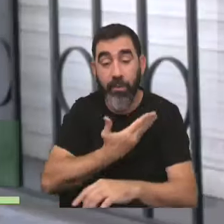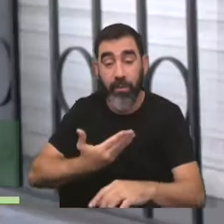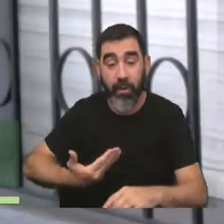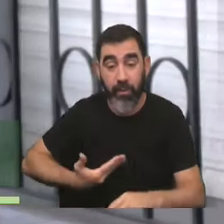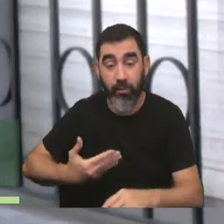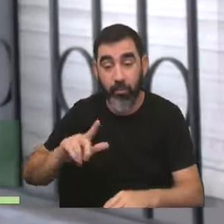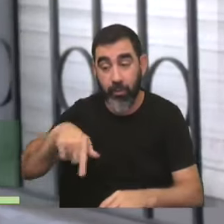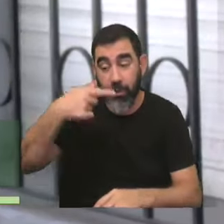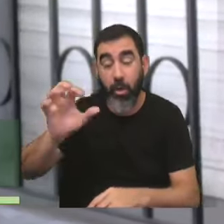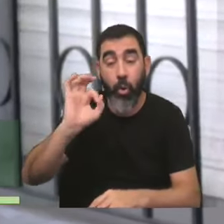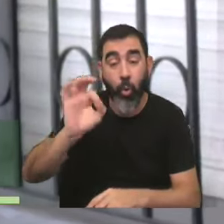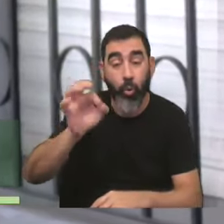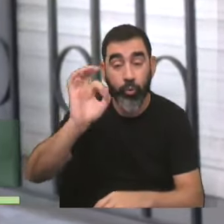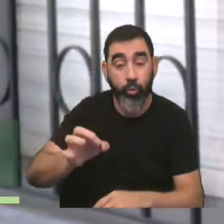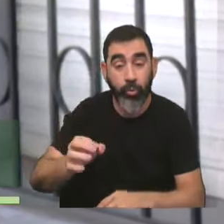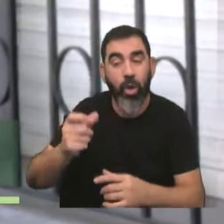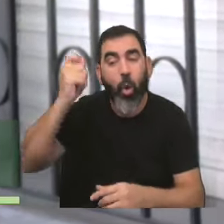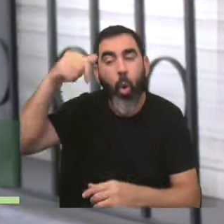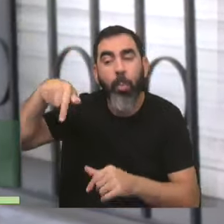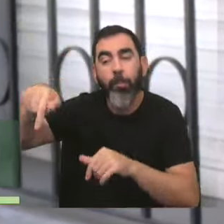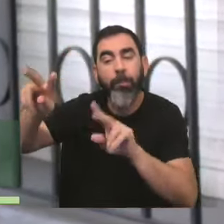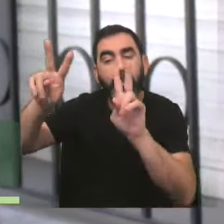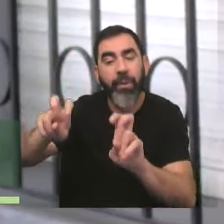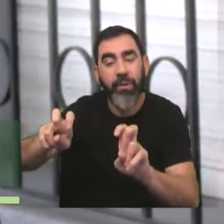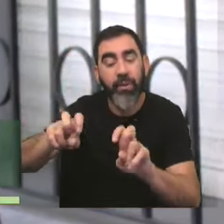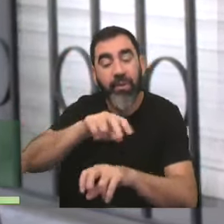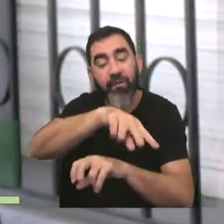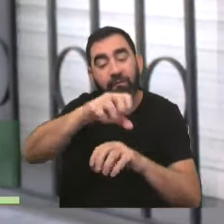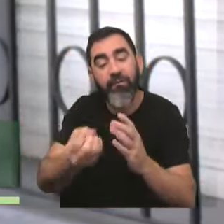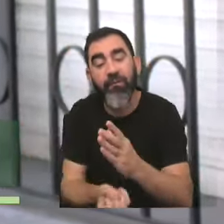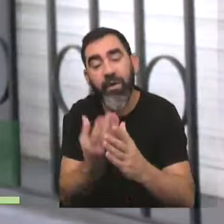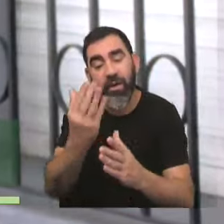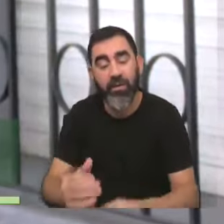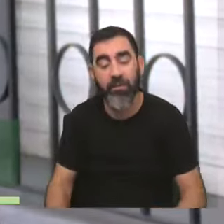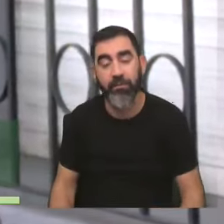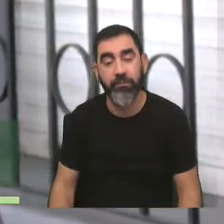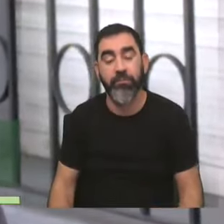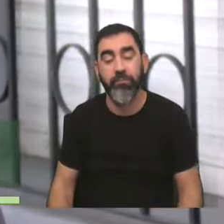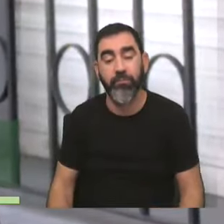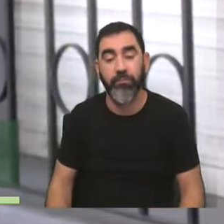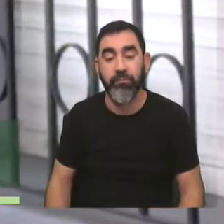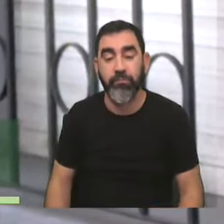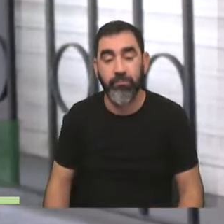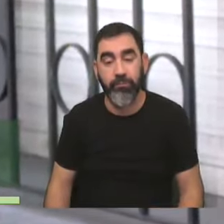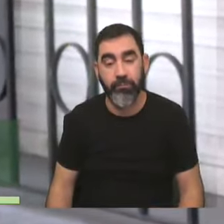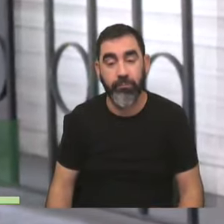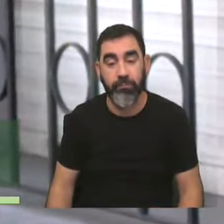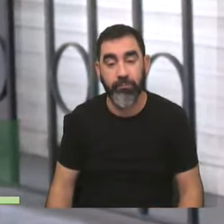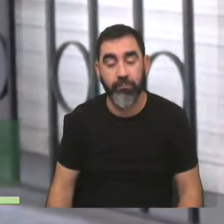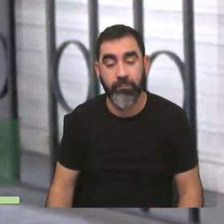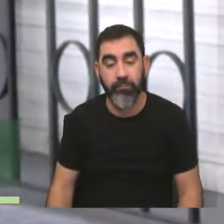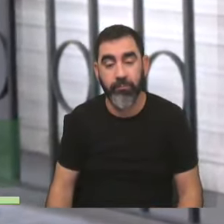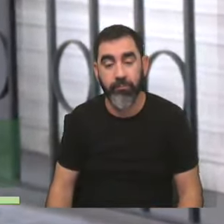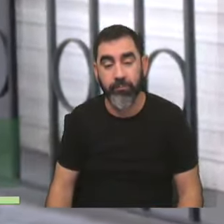para ahora para octubre Qué opinión tienen y en consecuencia También queremos saber qué respuesta nos pueden dar en un escenario de este tipo no